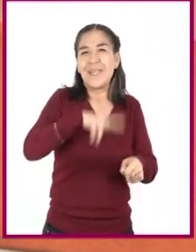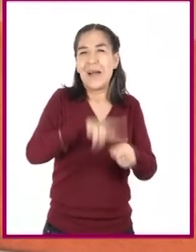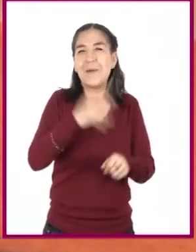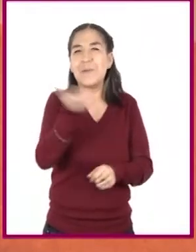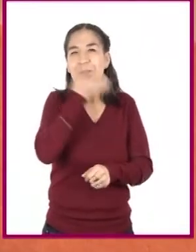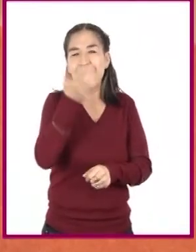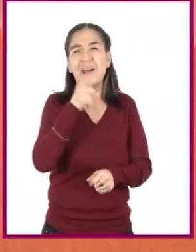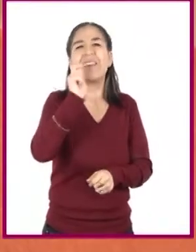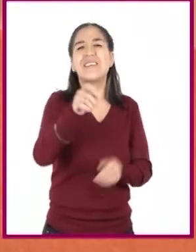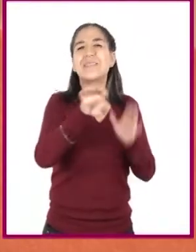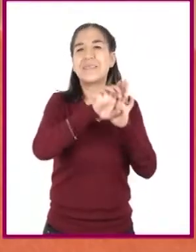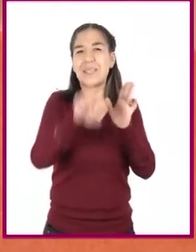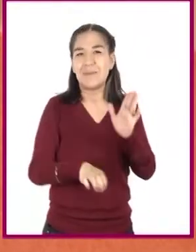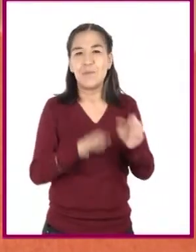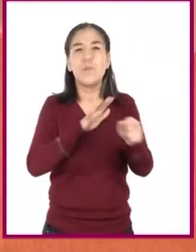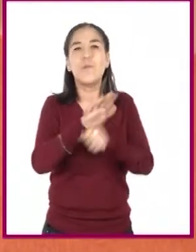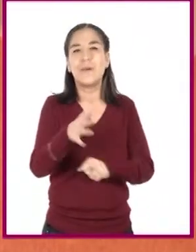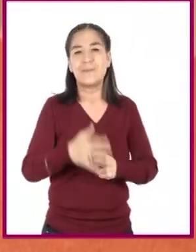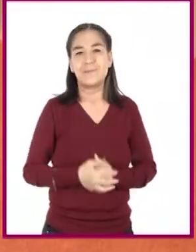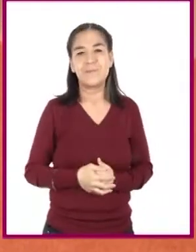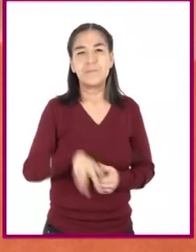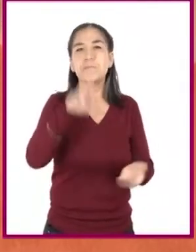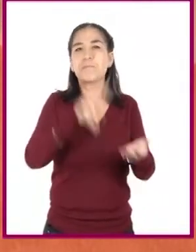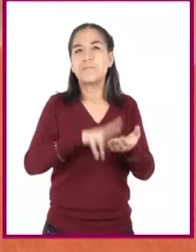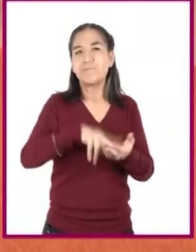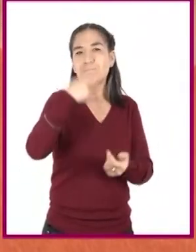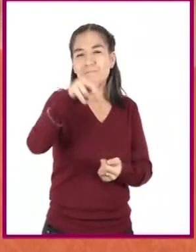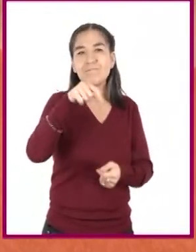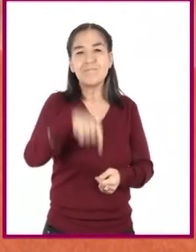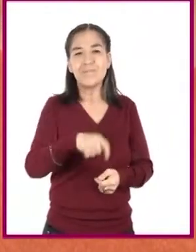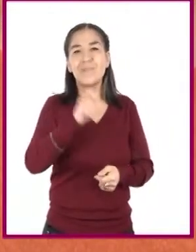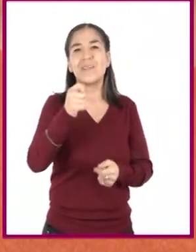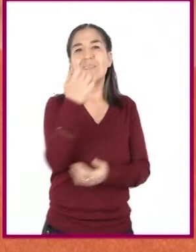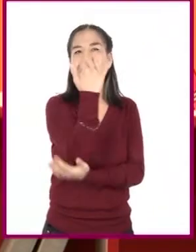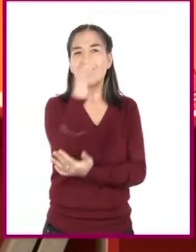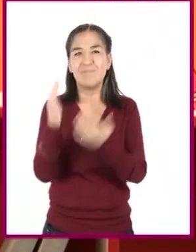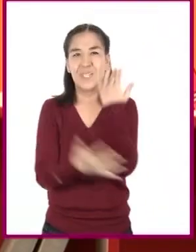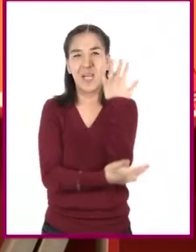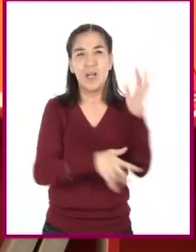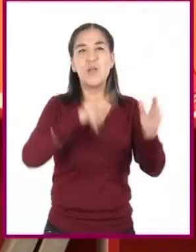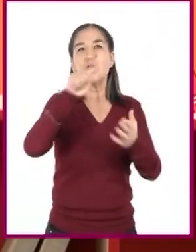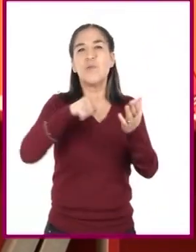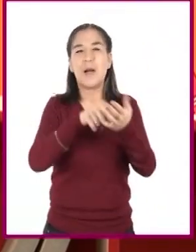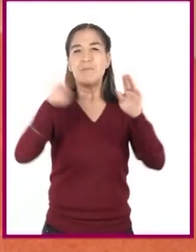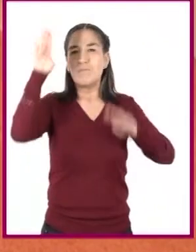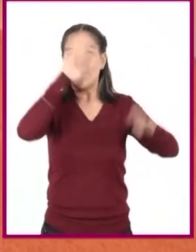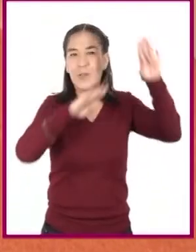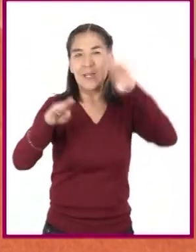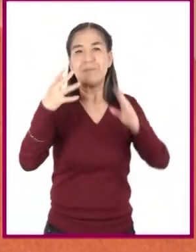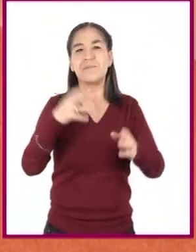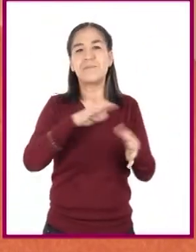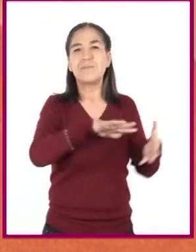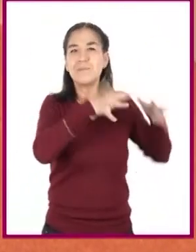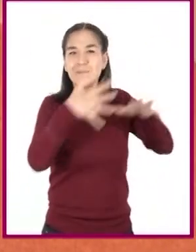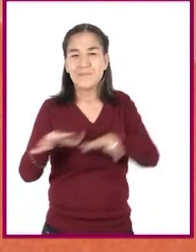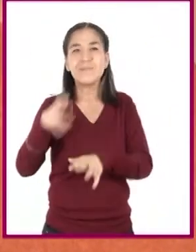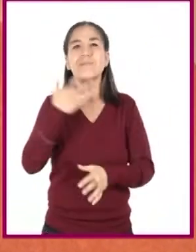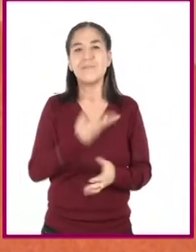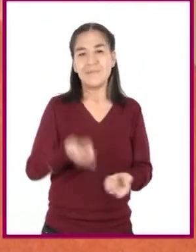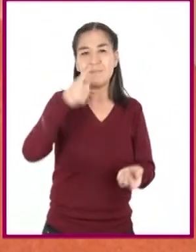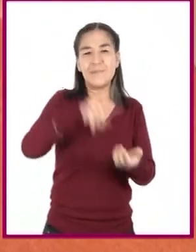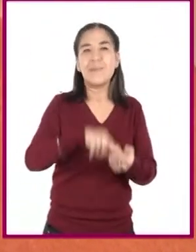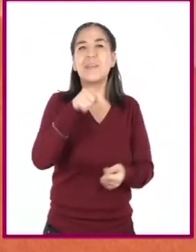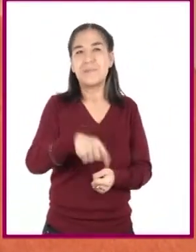de este vínculo sería valorar la riqueza natural de nuestras selvas, sierras y playas que están en el